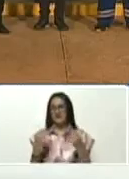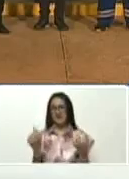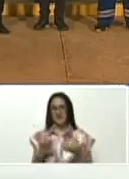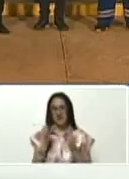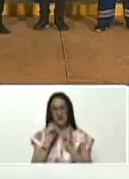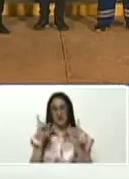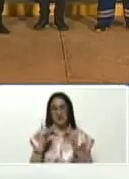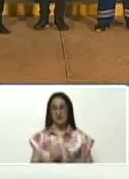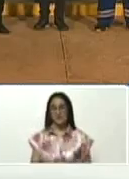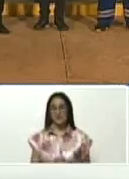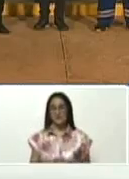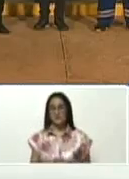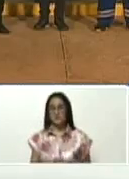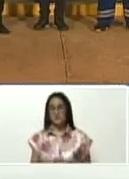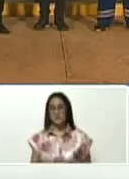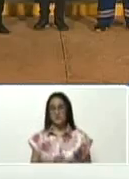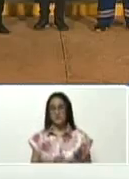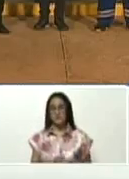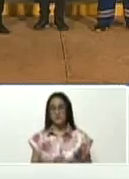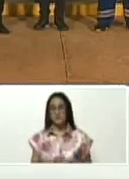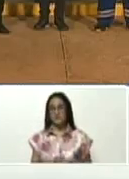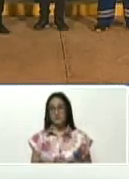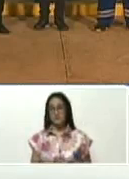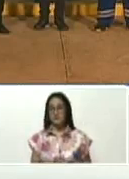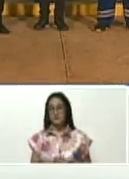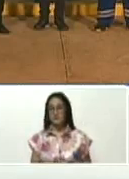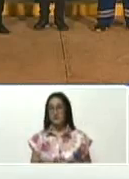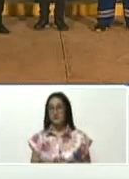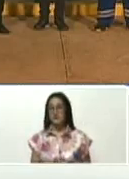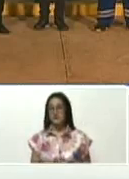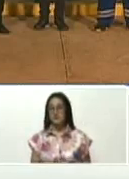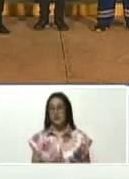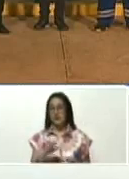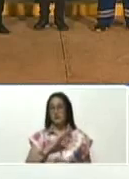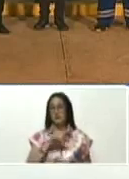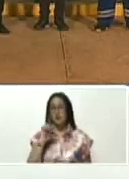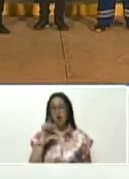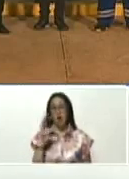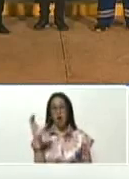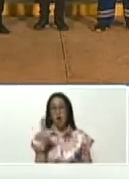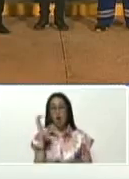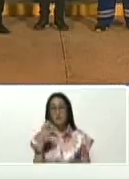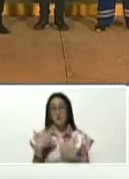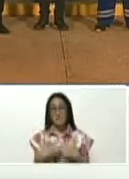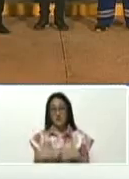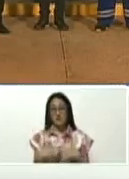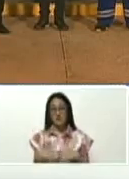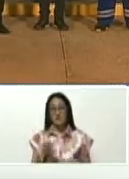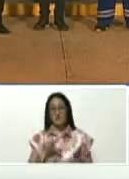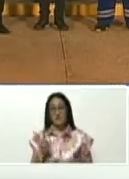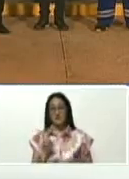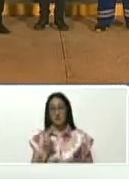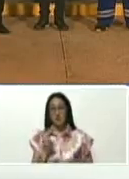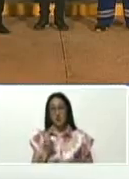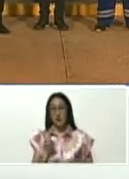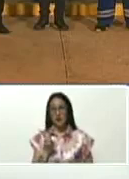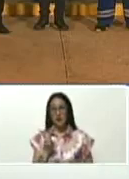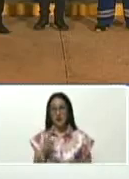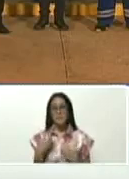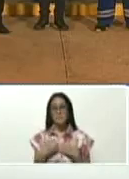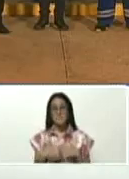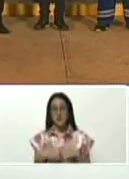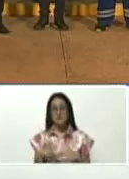increíbles. Increíbles cómo se consiguió Monómero. Allá en Colombia, una empresa venezolana, una empresa